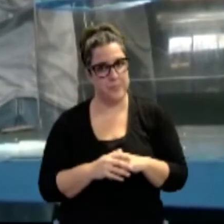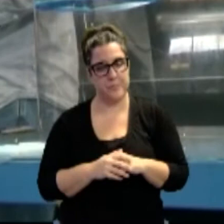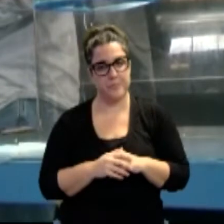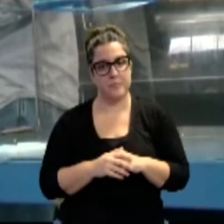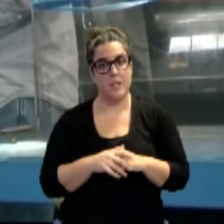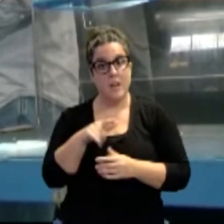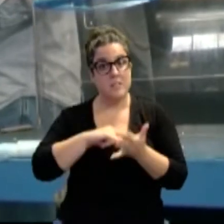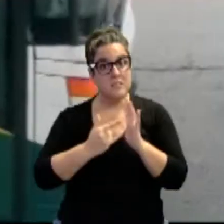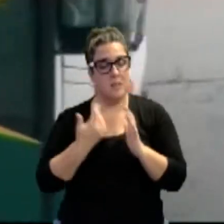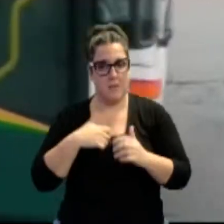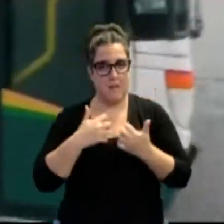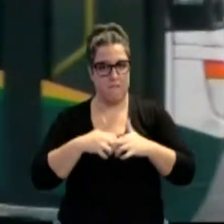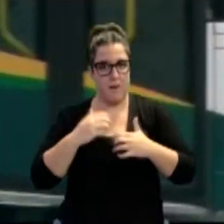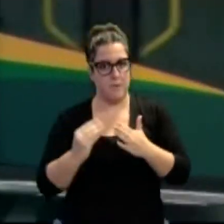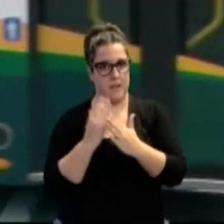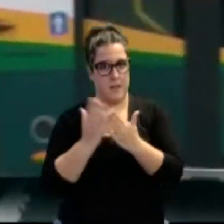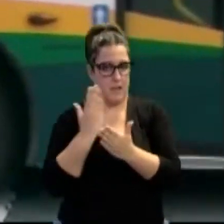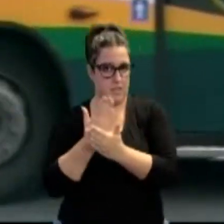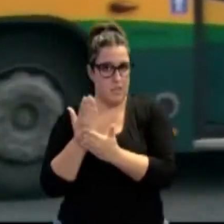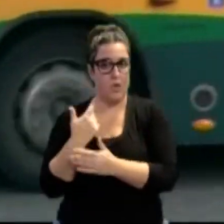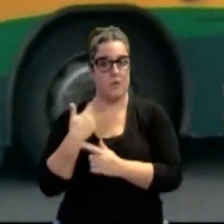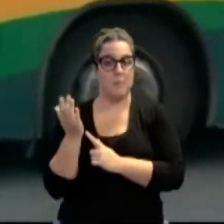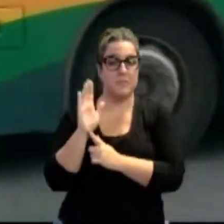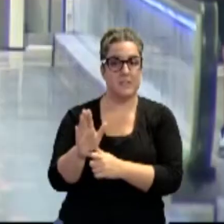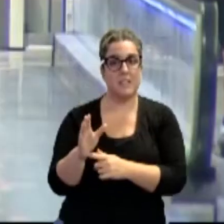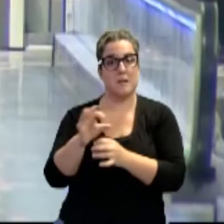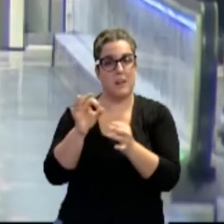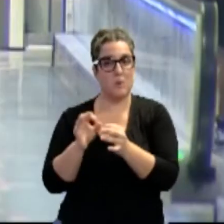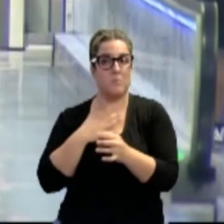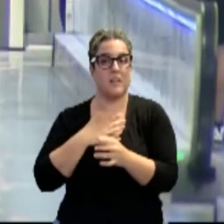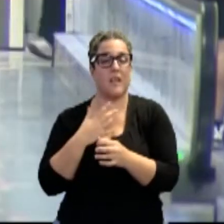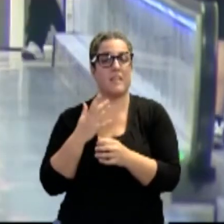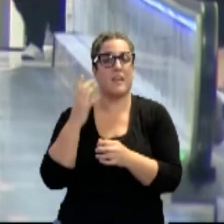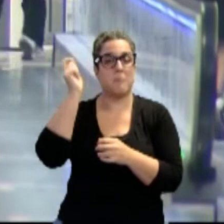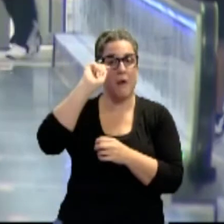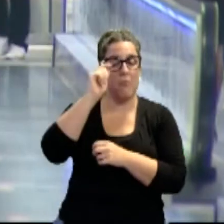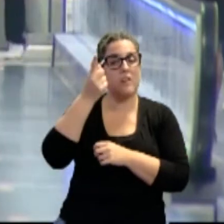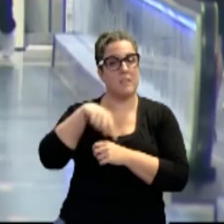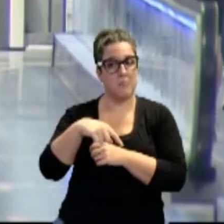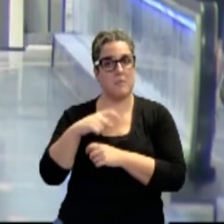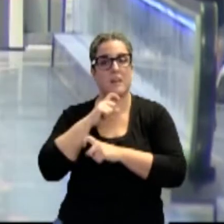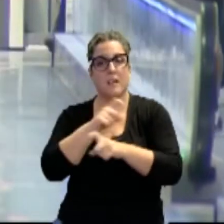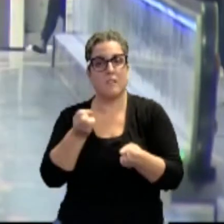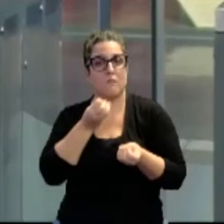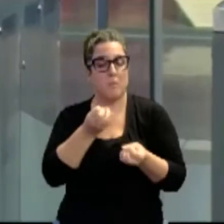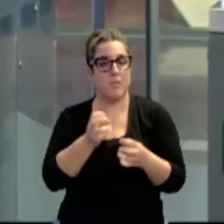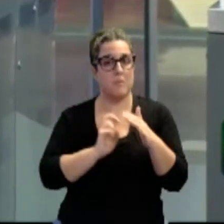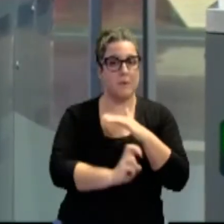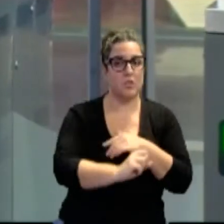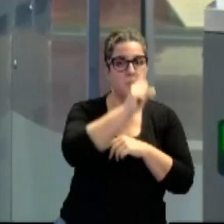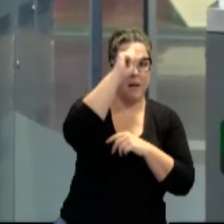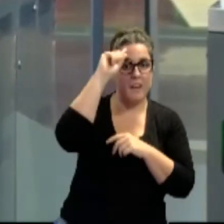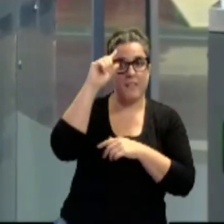que ya están fabricando. Lo van a presentar a la Mancomunidad de la Comarca de Pamplona y ya lo han puesto en conocimiento del Metro de Madrid y el de Barcelona, de los que